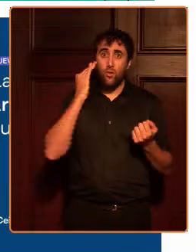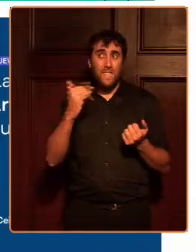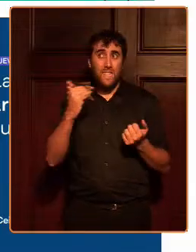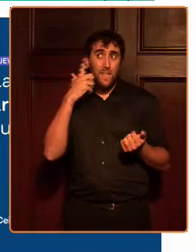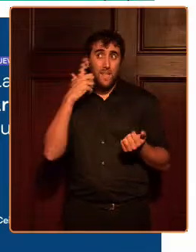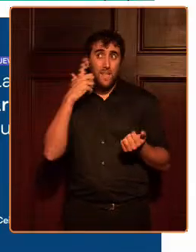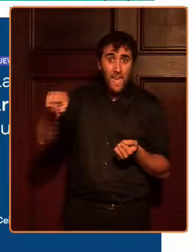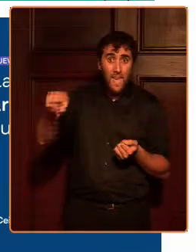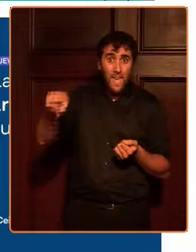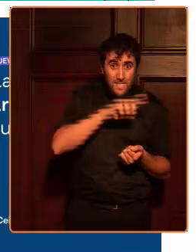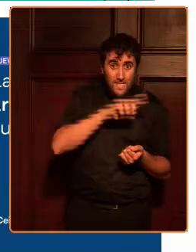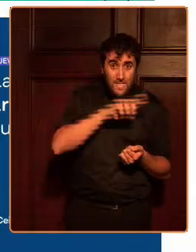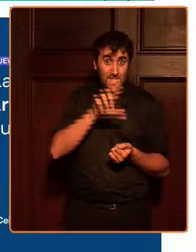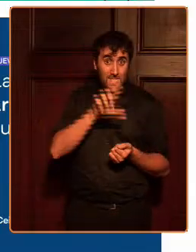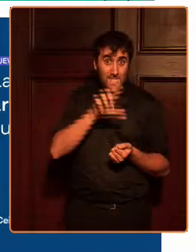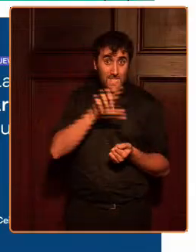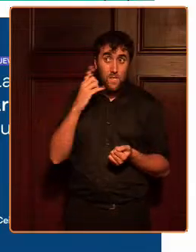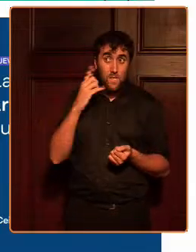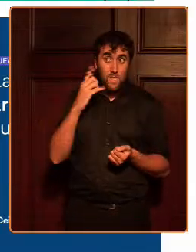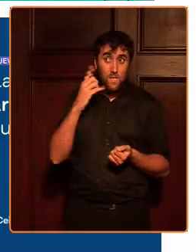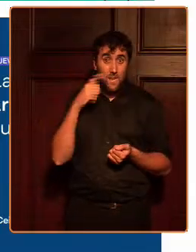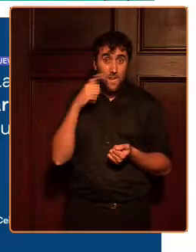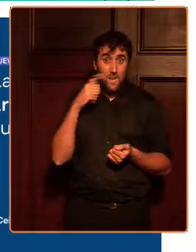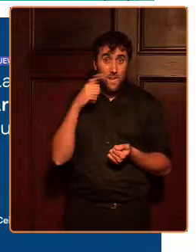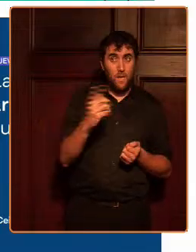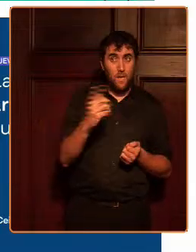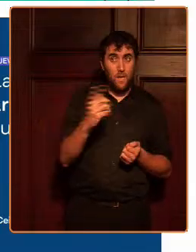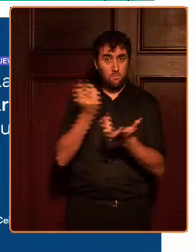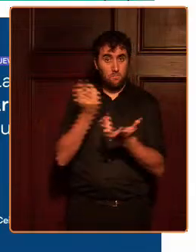de docentes de secundaria para que otros docentes también pudieran